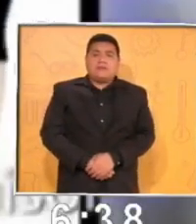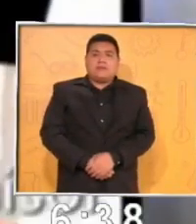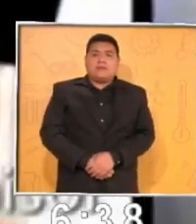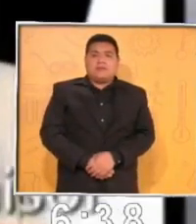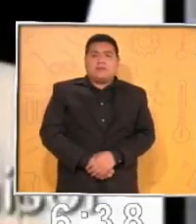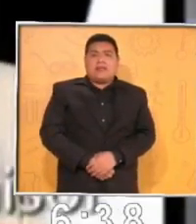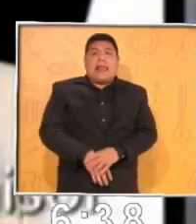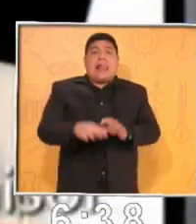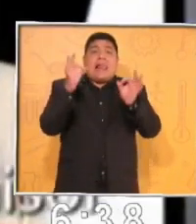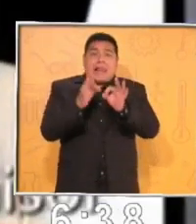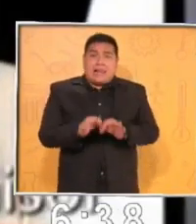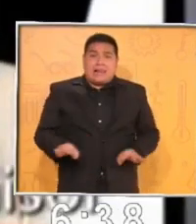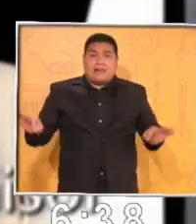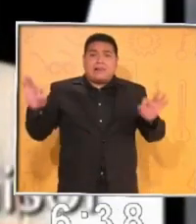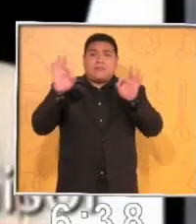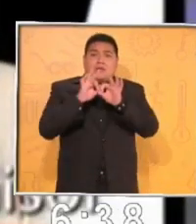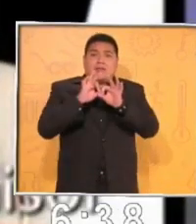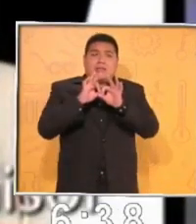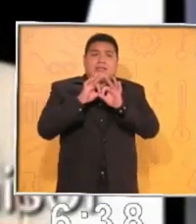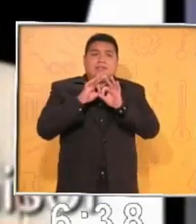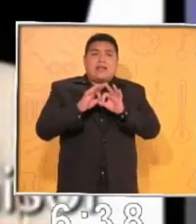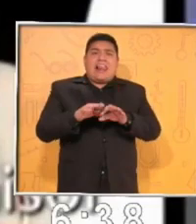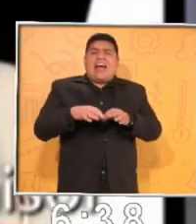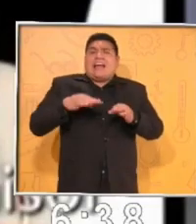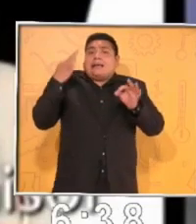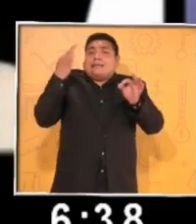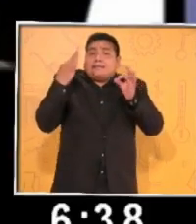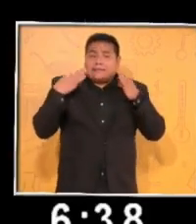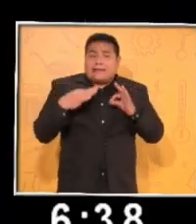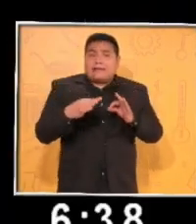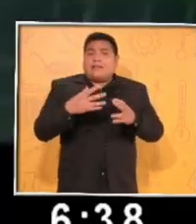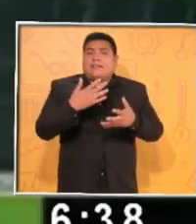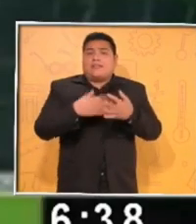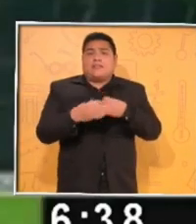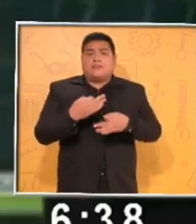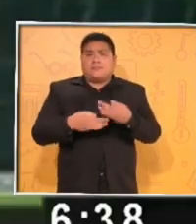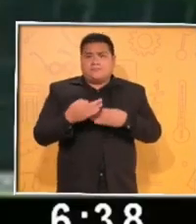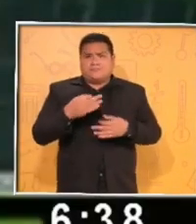Apelar a la importancia, al prestigio o a la autoridad del emisor.